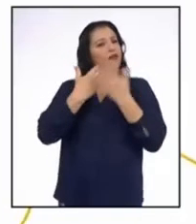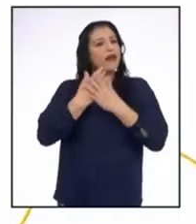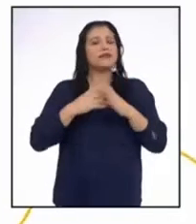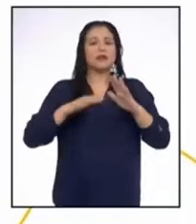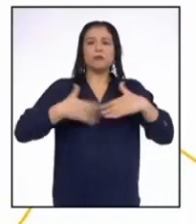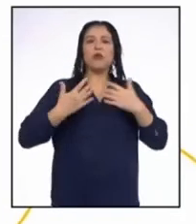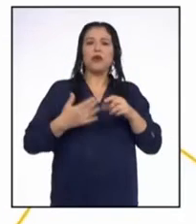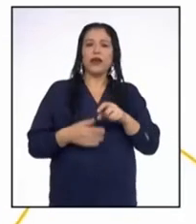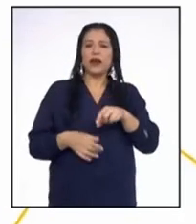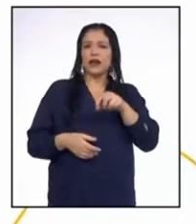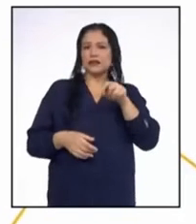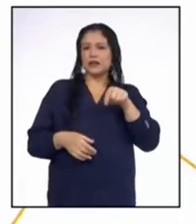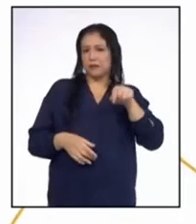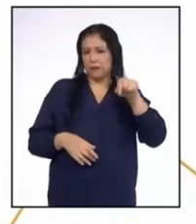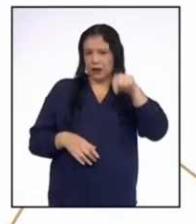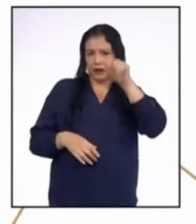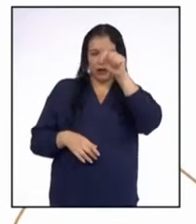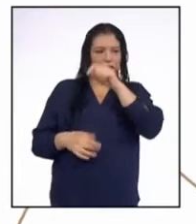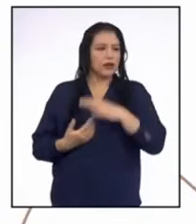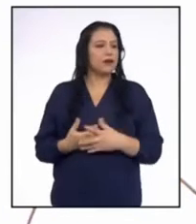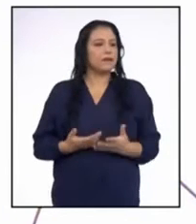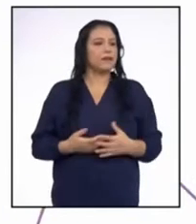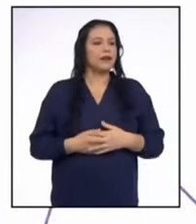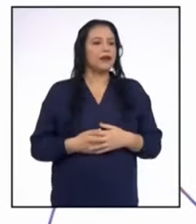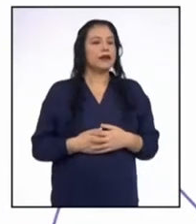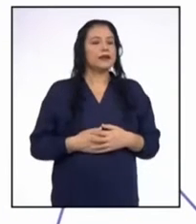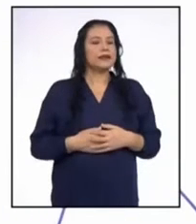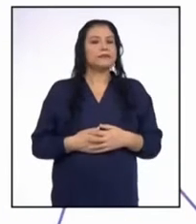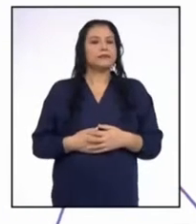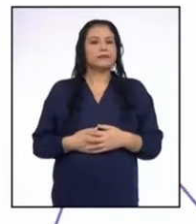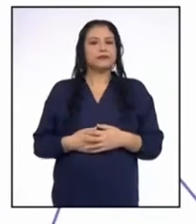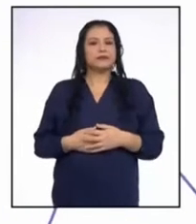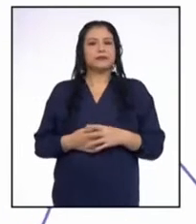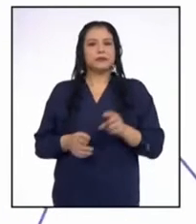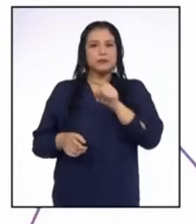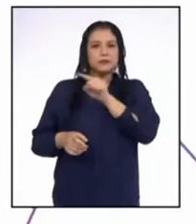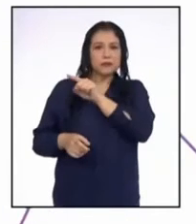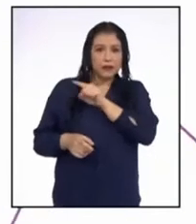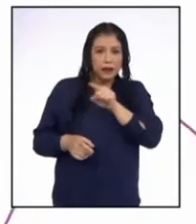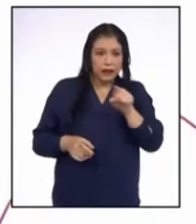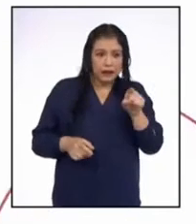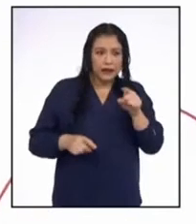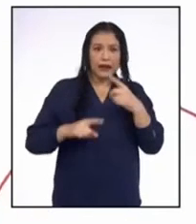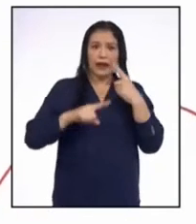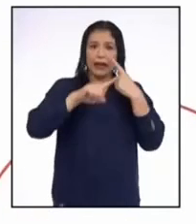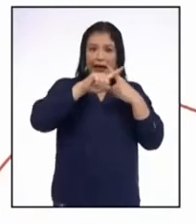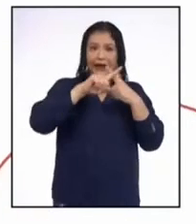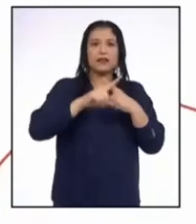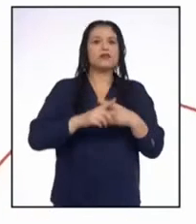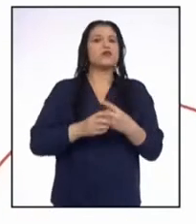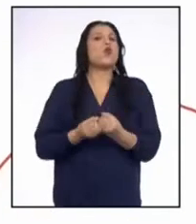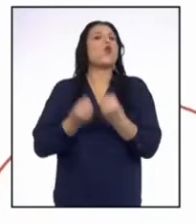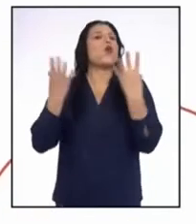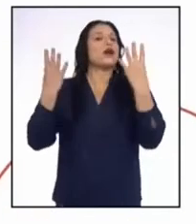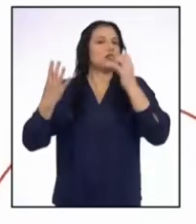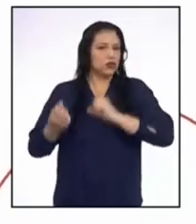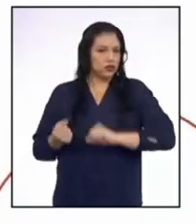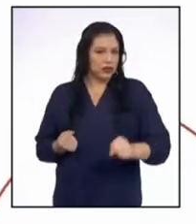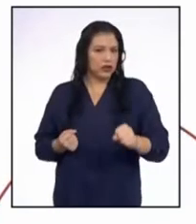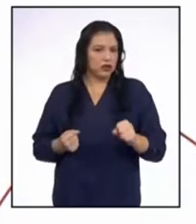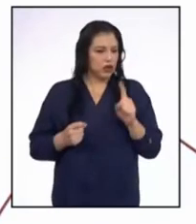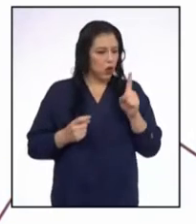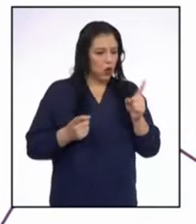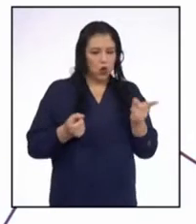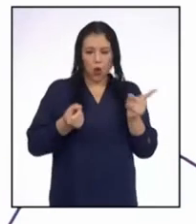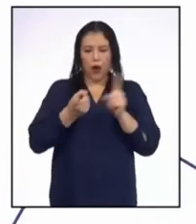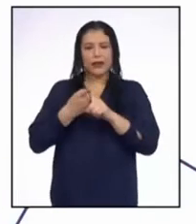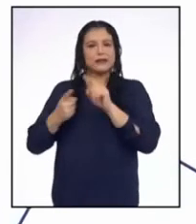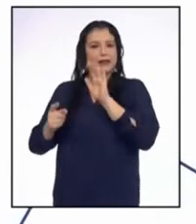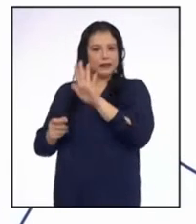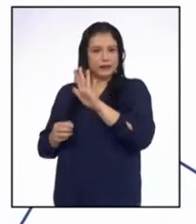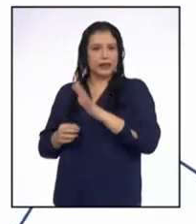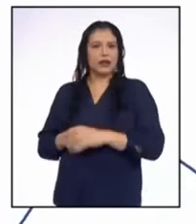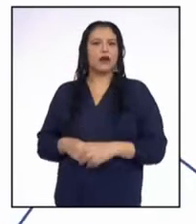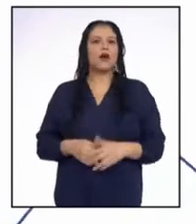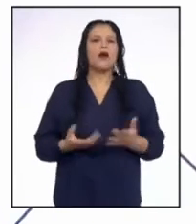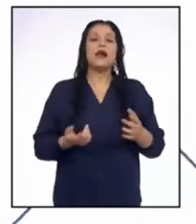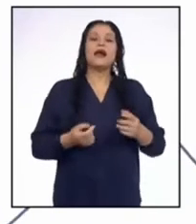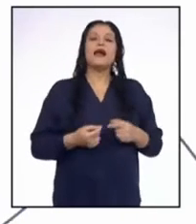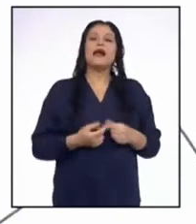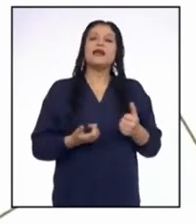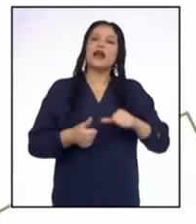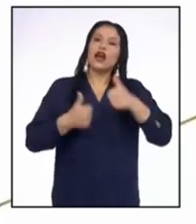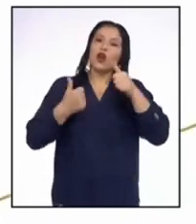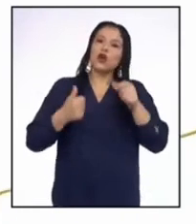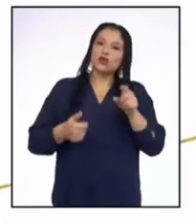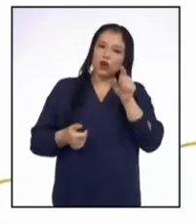gráfico. Representé en el eje de las abscisas, eje X, el número de hijos que van del 1 a 5 y en el eje de